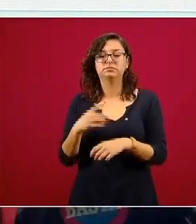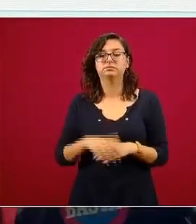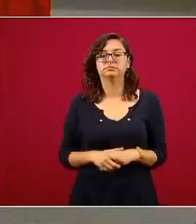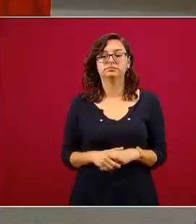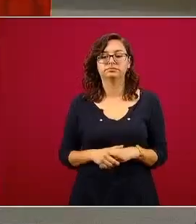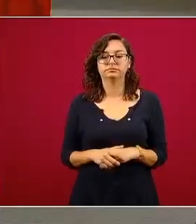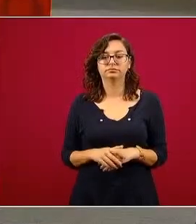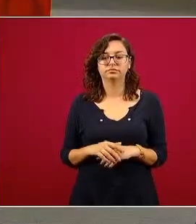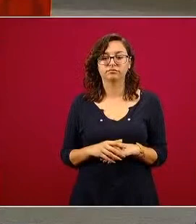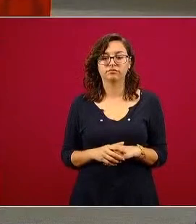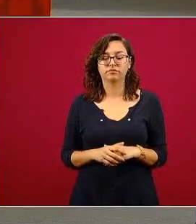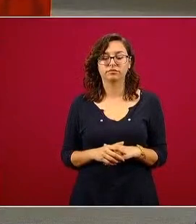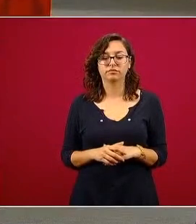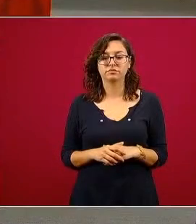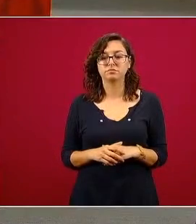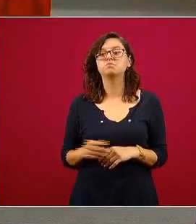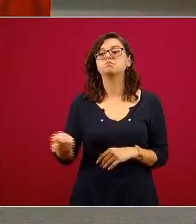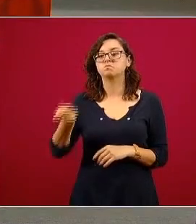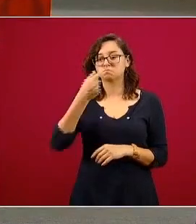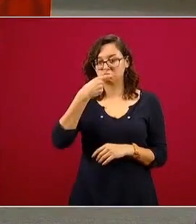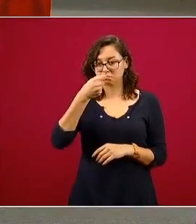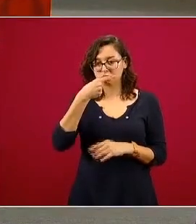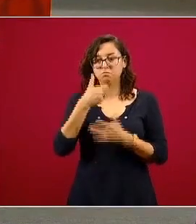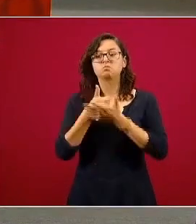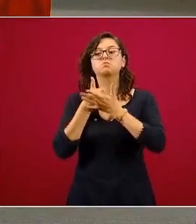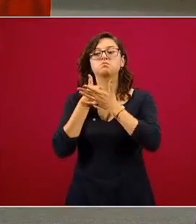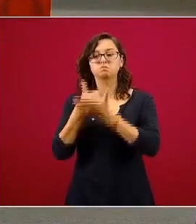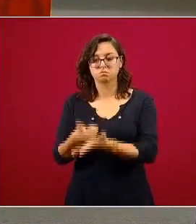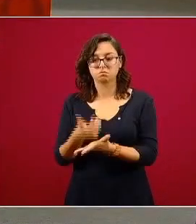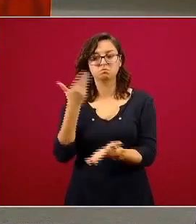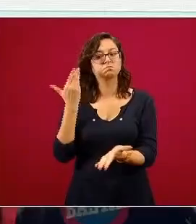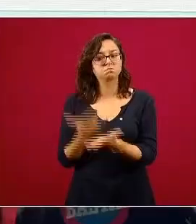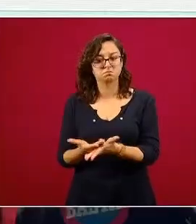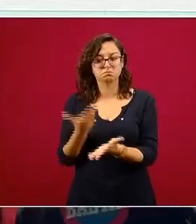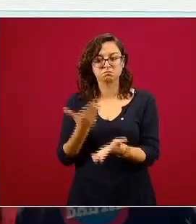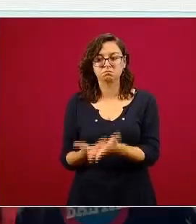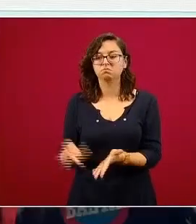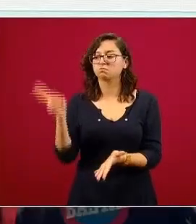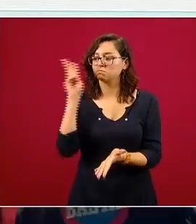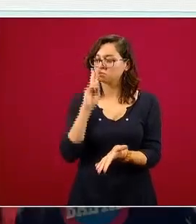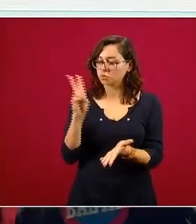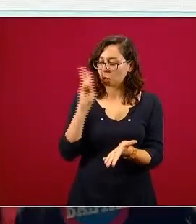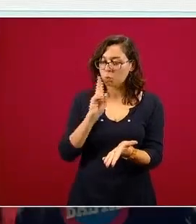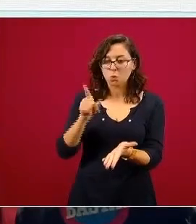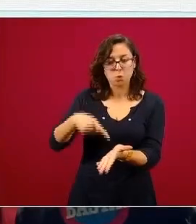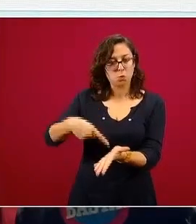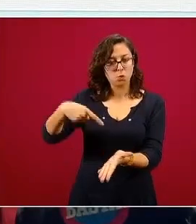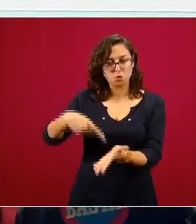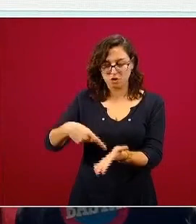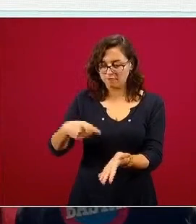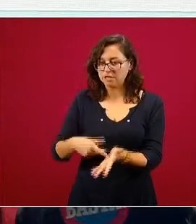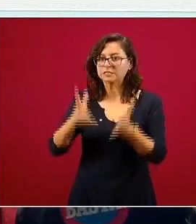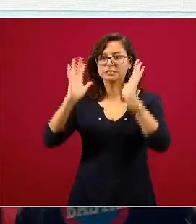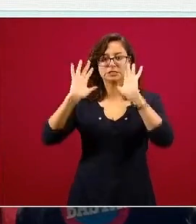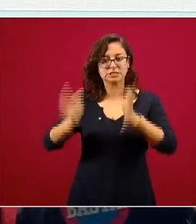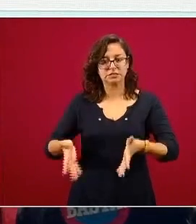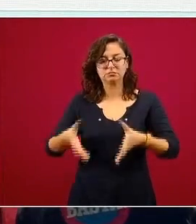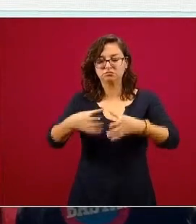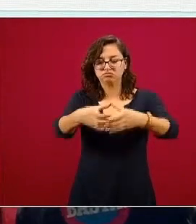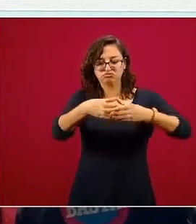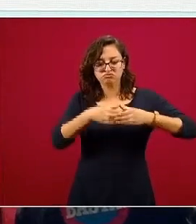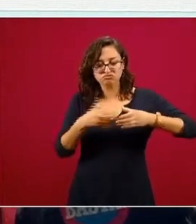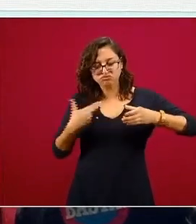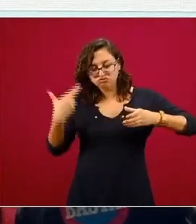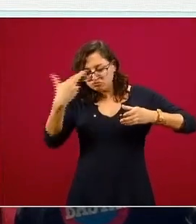Un tratamiento efectivo, demostrado a través de ensayos clínicos controlados, en el cual